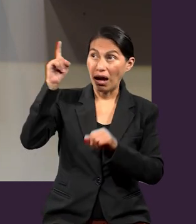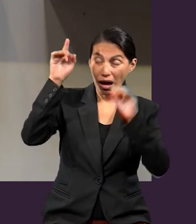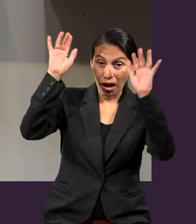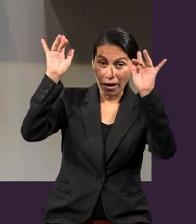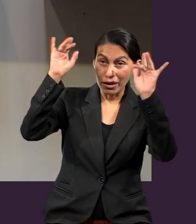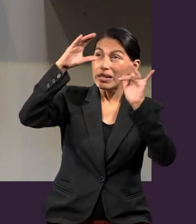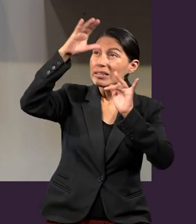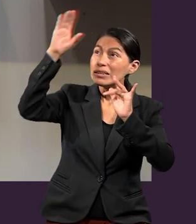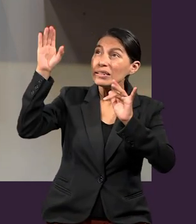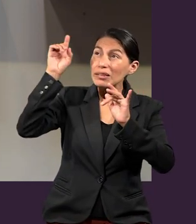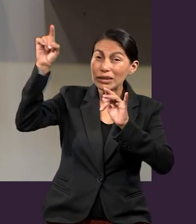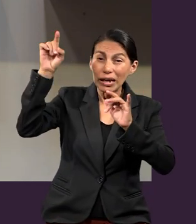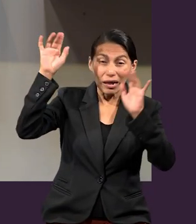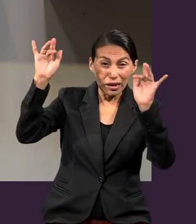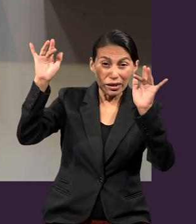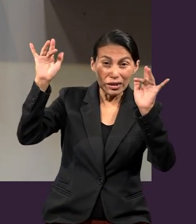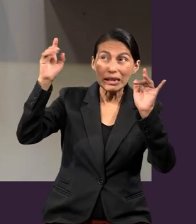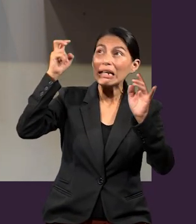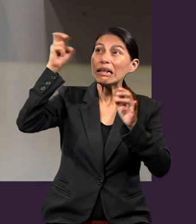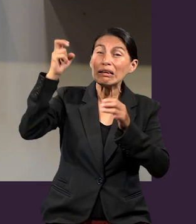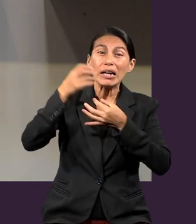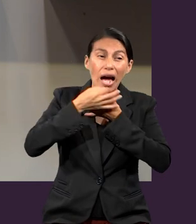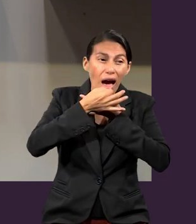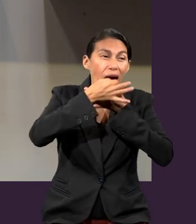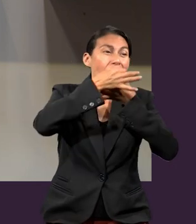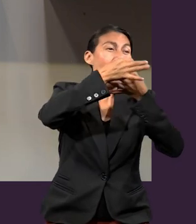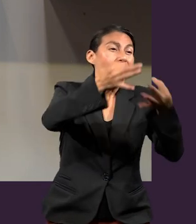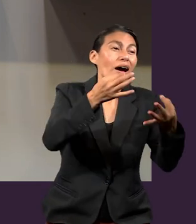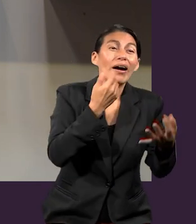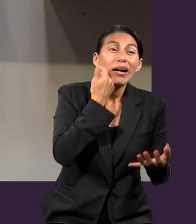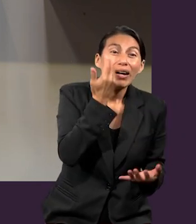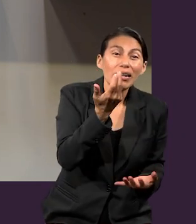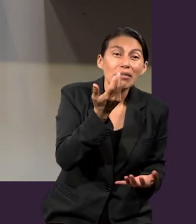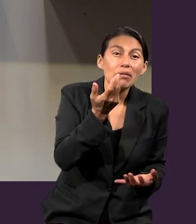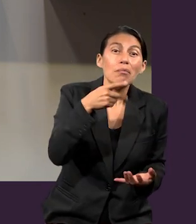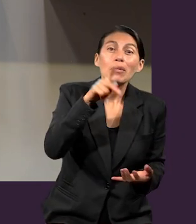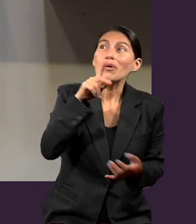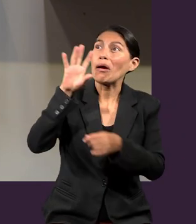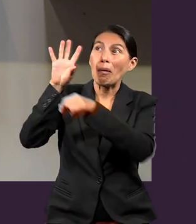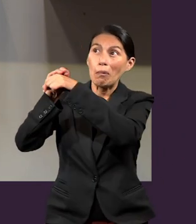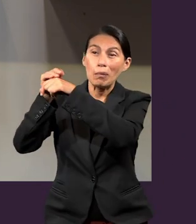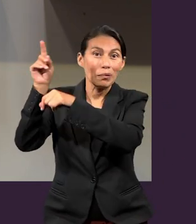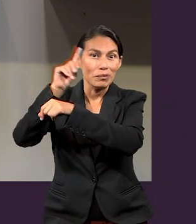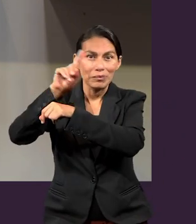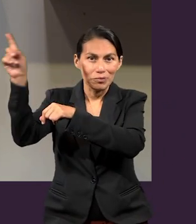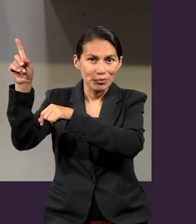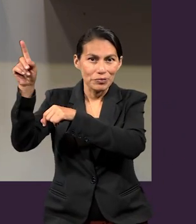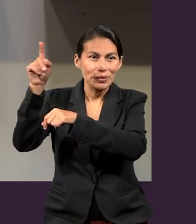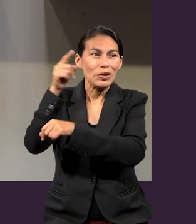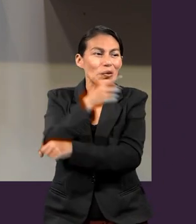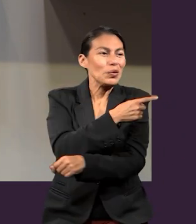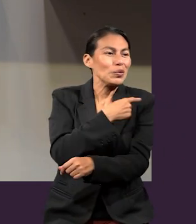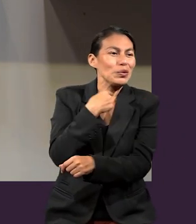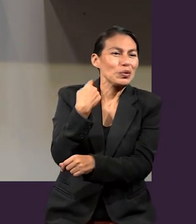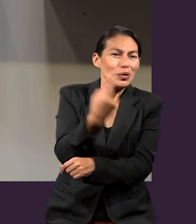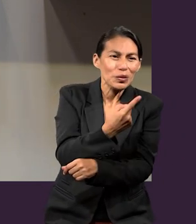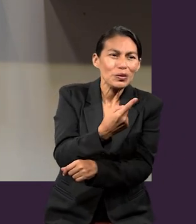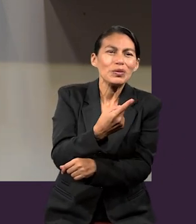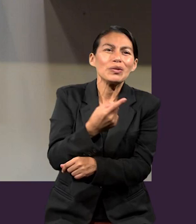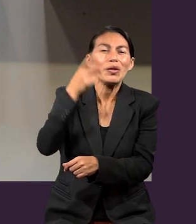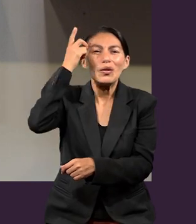aún los ángeles quisieran hacerlo en nuestro lugar. Pero es nuestro